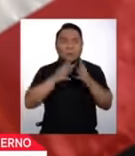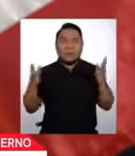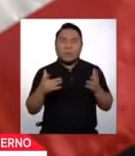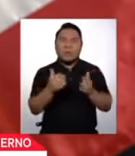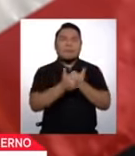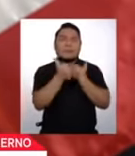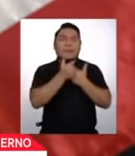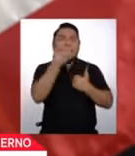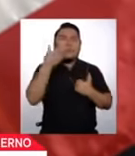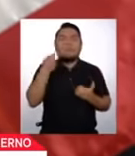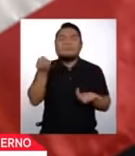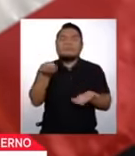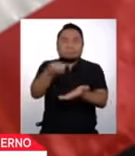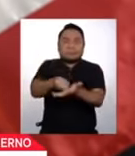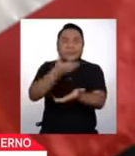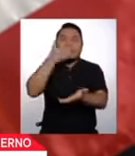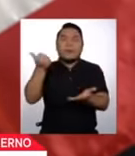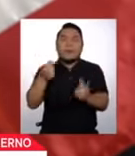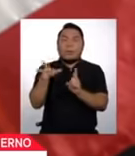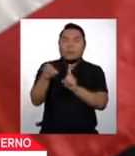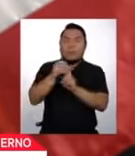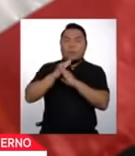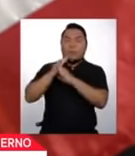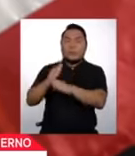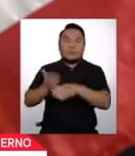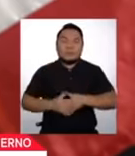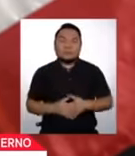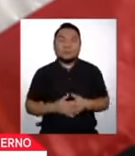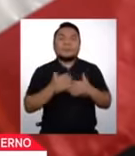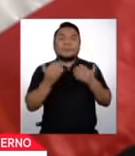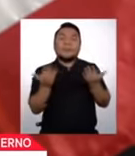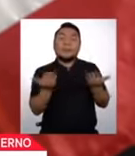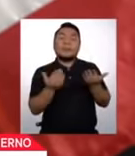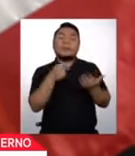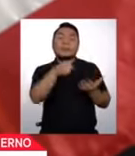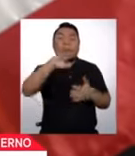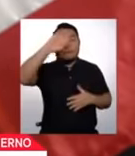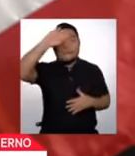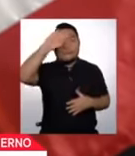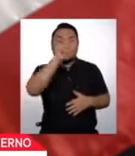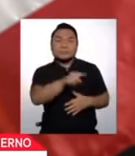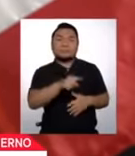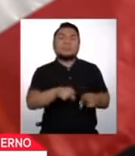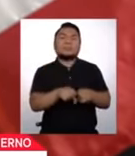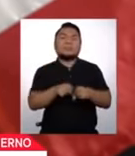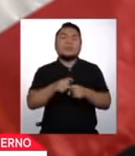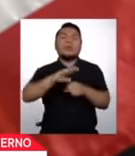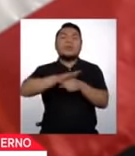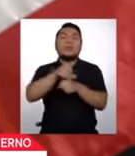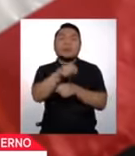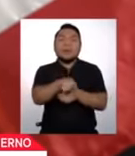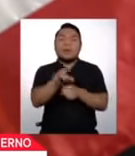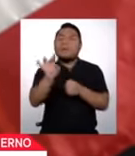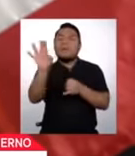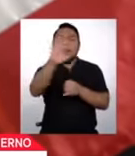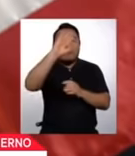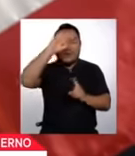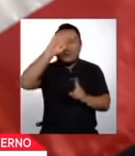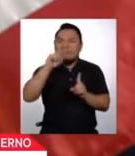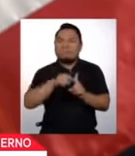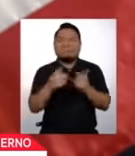ahorrar evitando el contagio y que la enfermedad, que el COVID, esta u otras